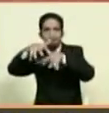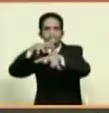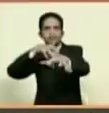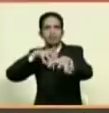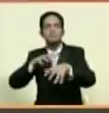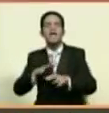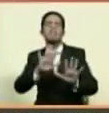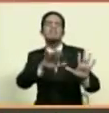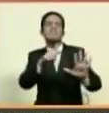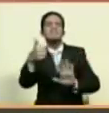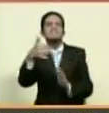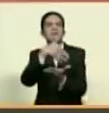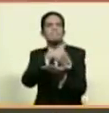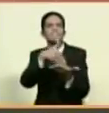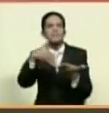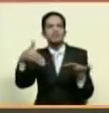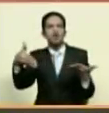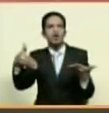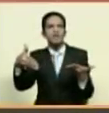millones